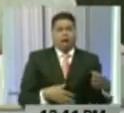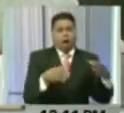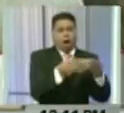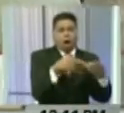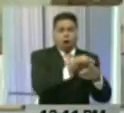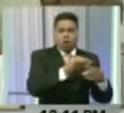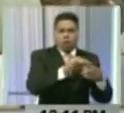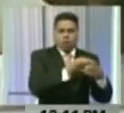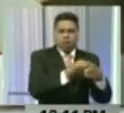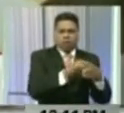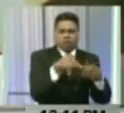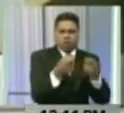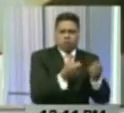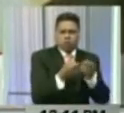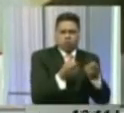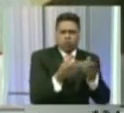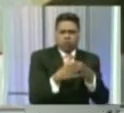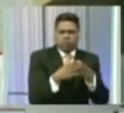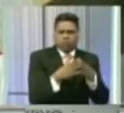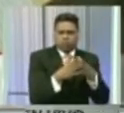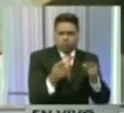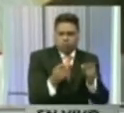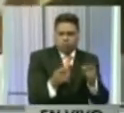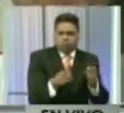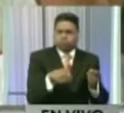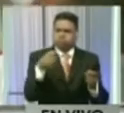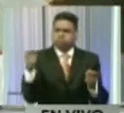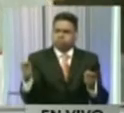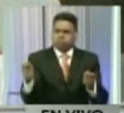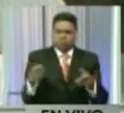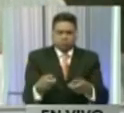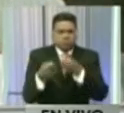que la oligarquía venezolana es hija de la renta petrolera.